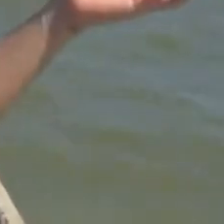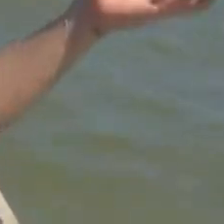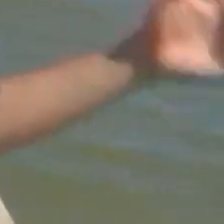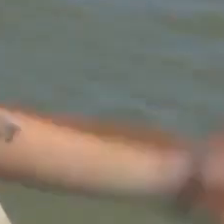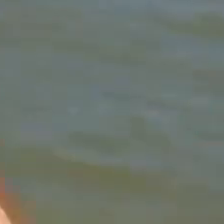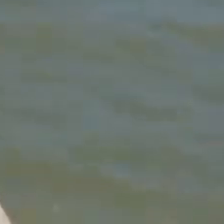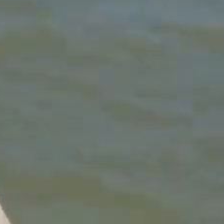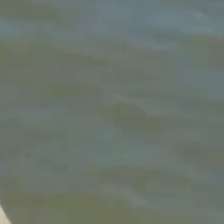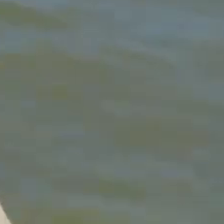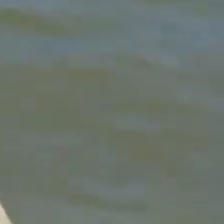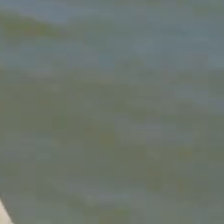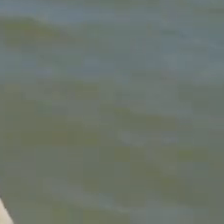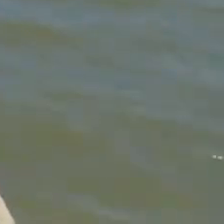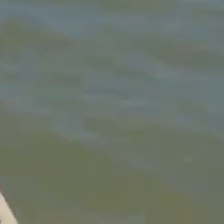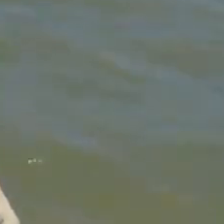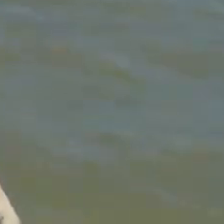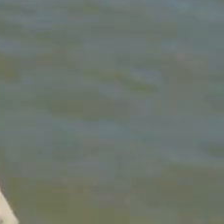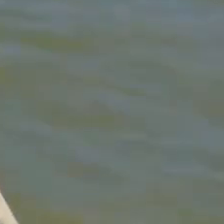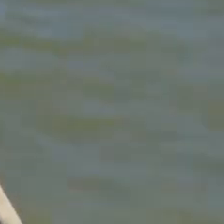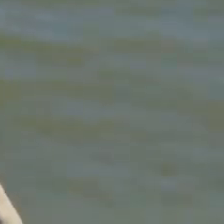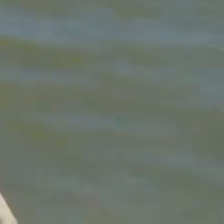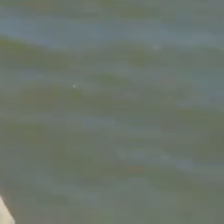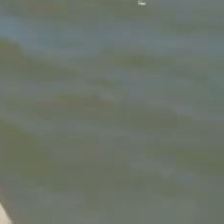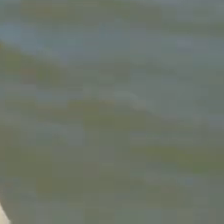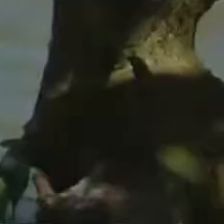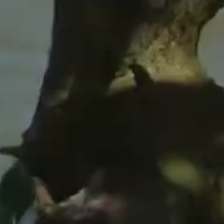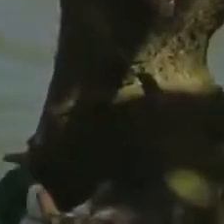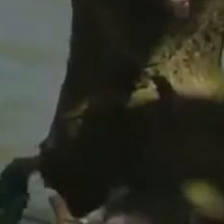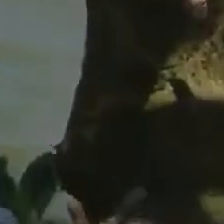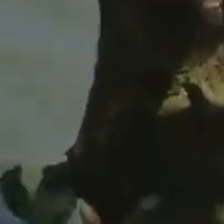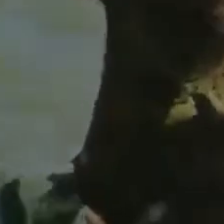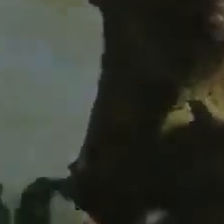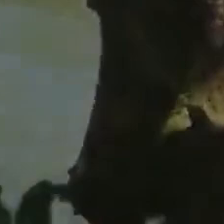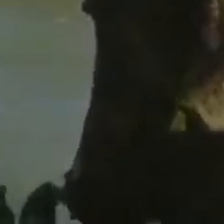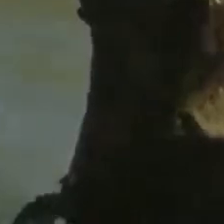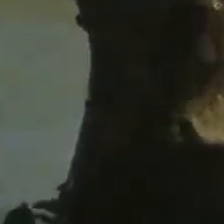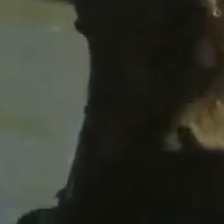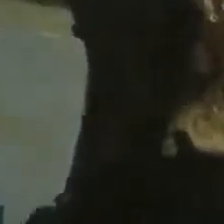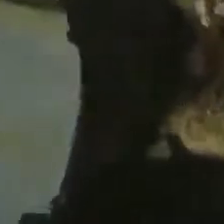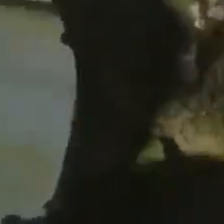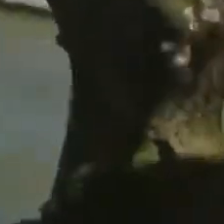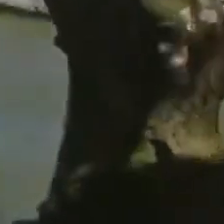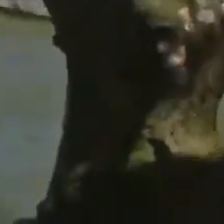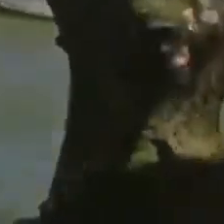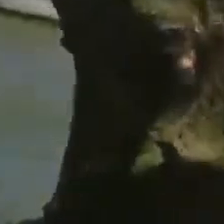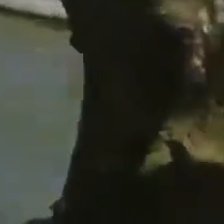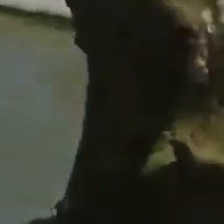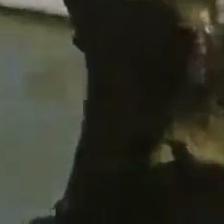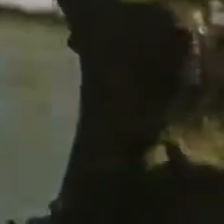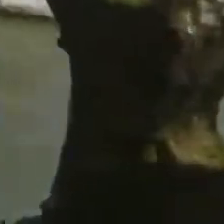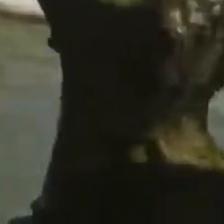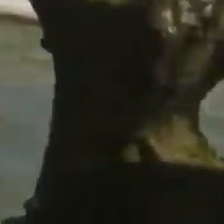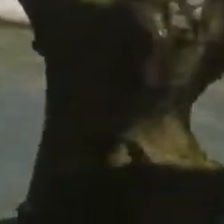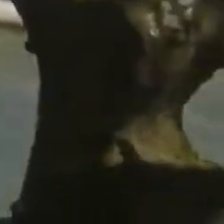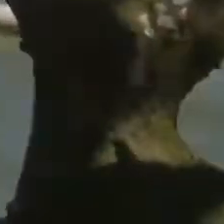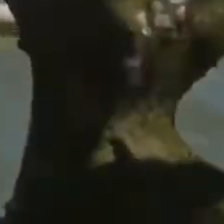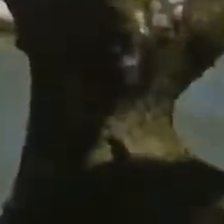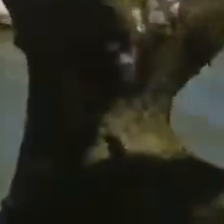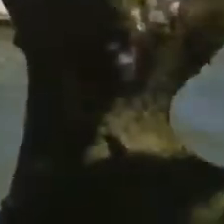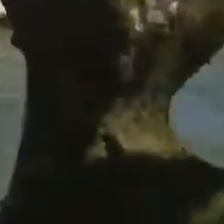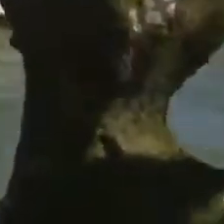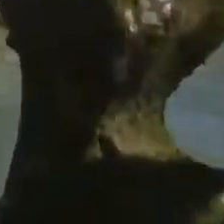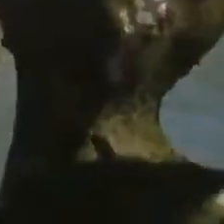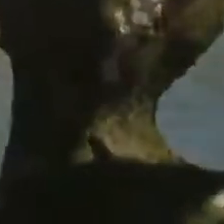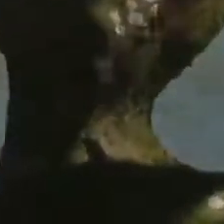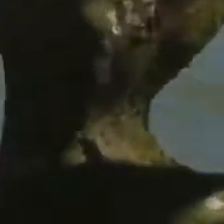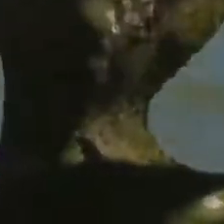de la Ciénaga de Mallorquín, el proyecto insignia que catapultará a Barranquilla como la primera biodiversidad de Colombia. Y